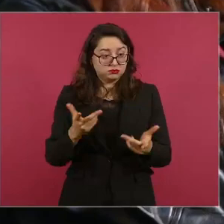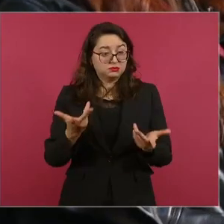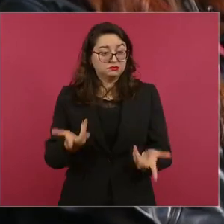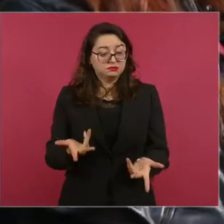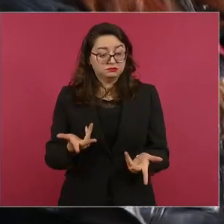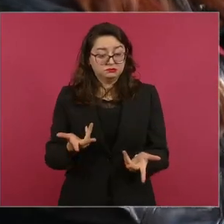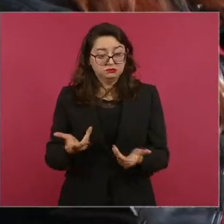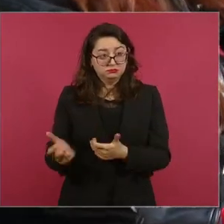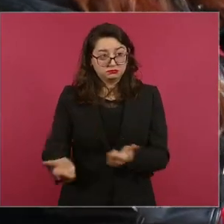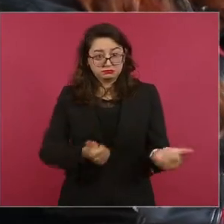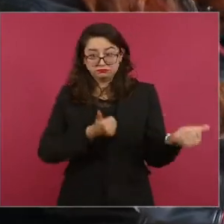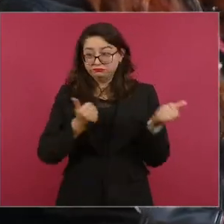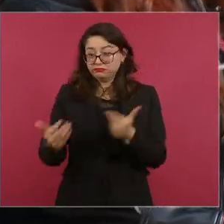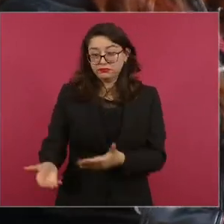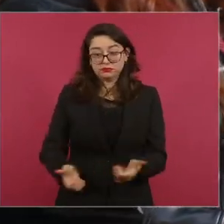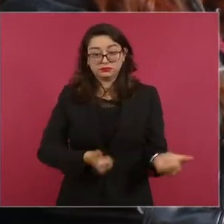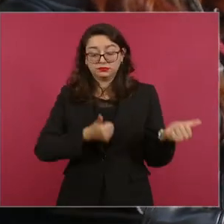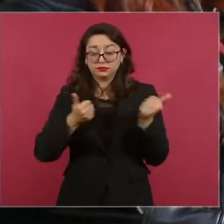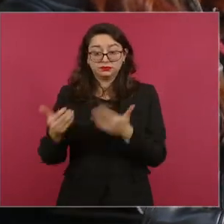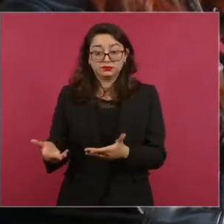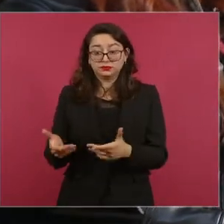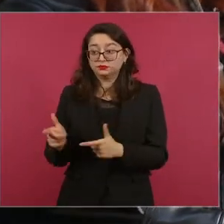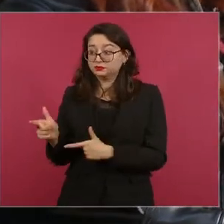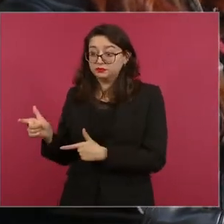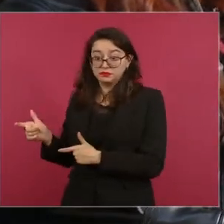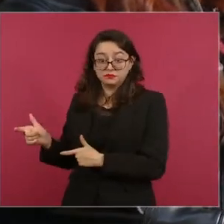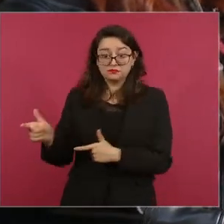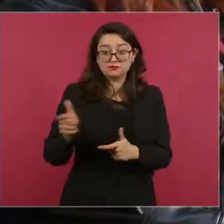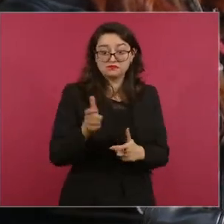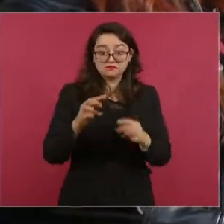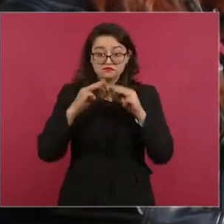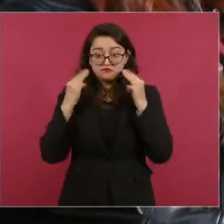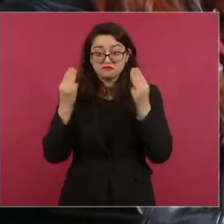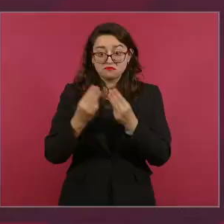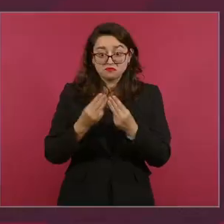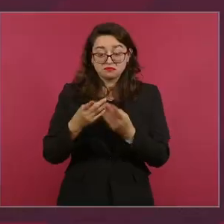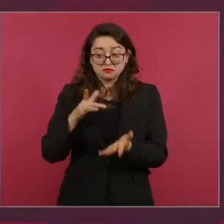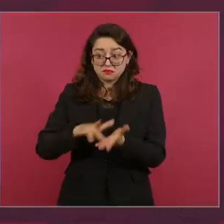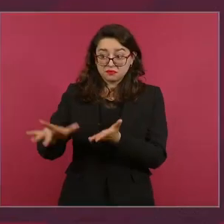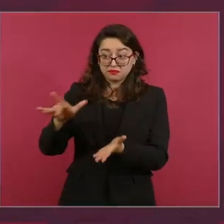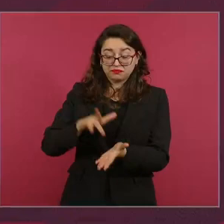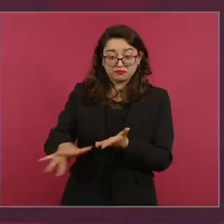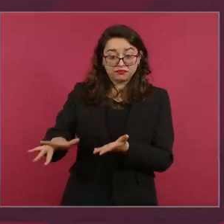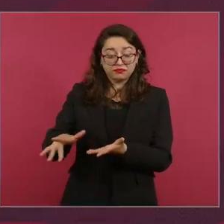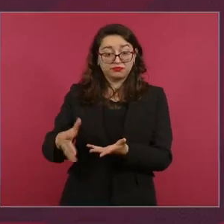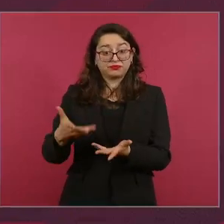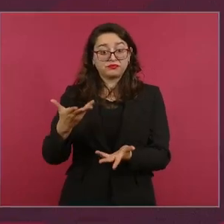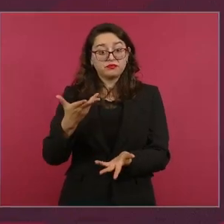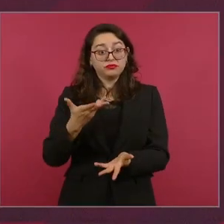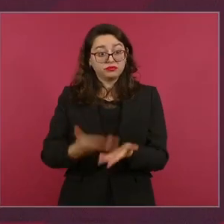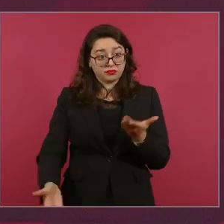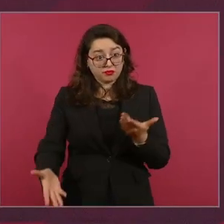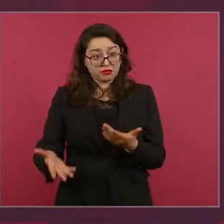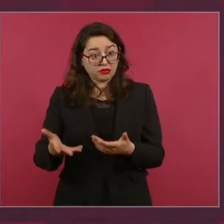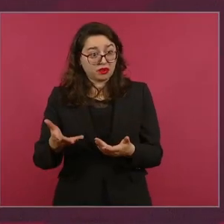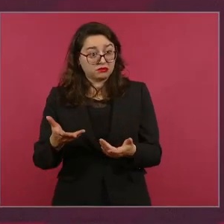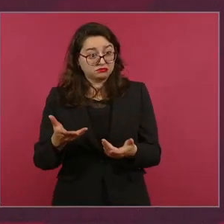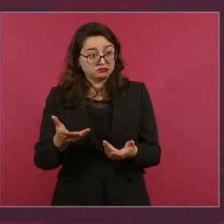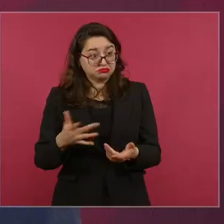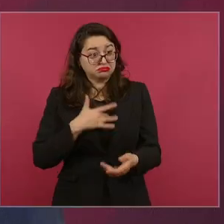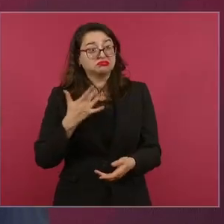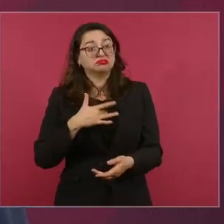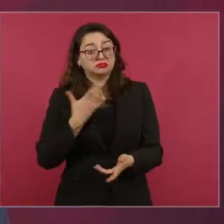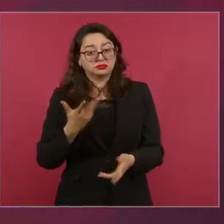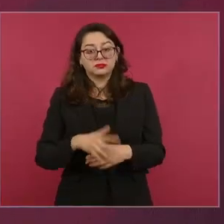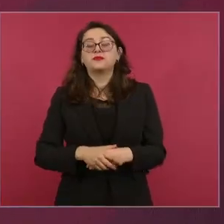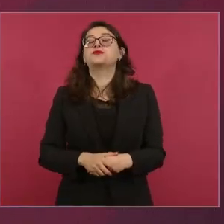estas armas que vienen ilegalmente a México son las que arman al narcotráfico. Sí, sí. Ahora es distinto. ¿Sabe quién